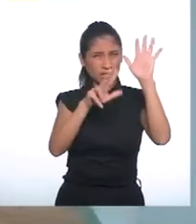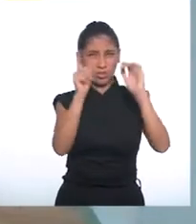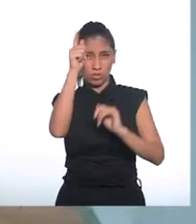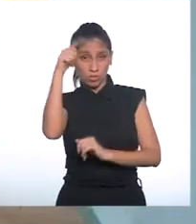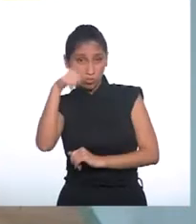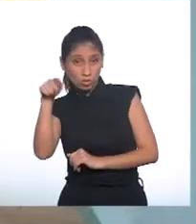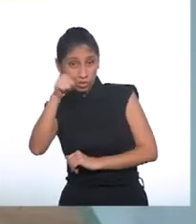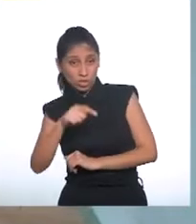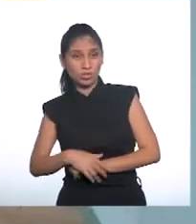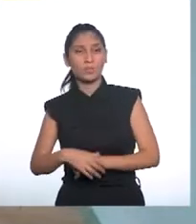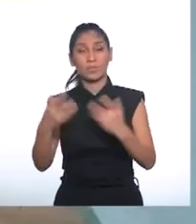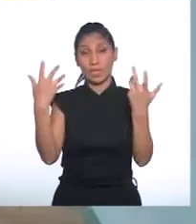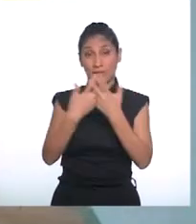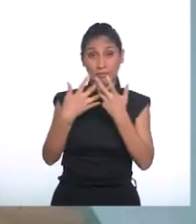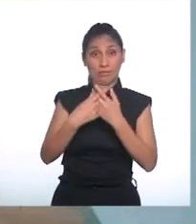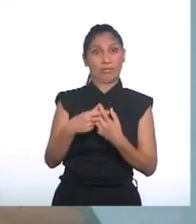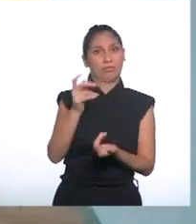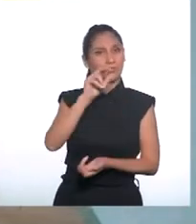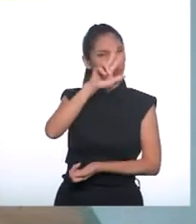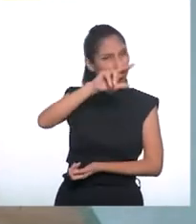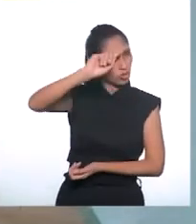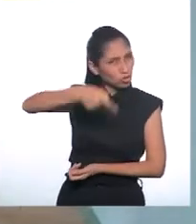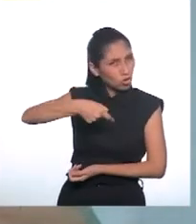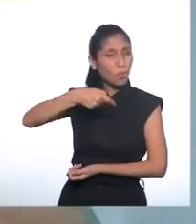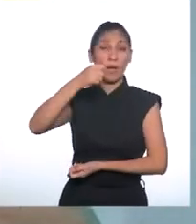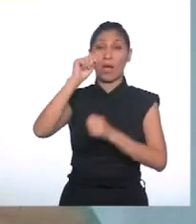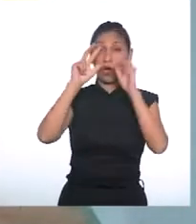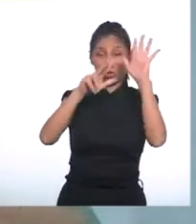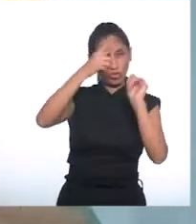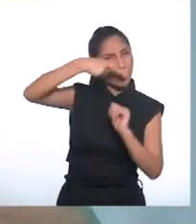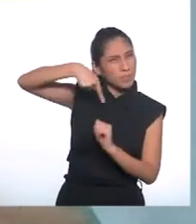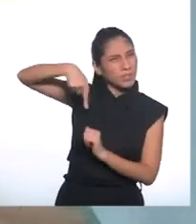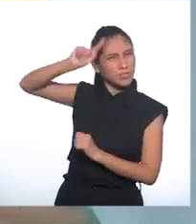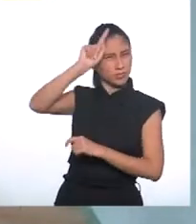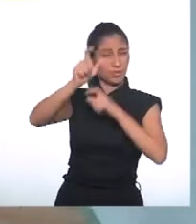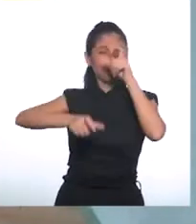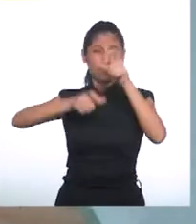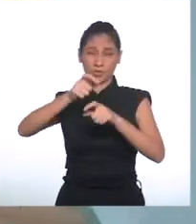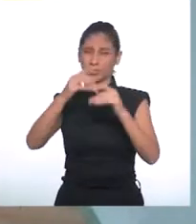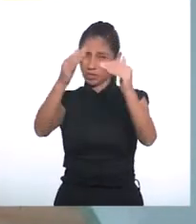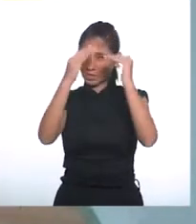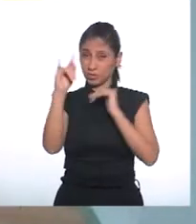es de 3,8 millones de personas. Ahora, si utilizamos la regla de